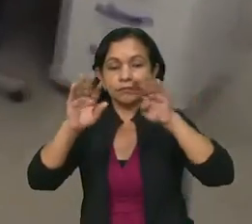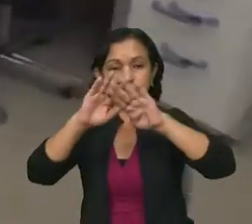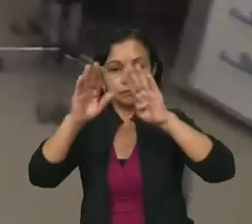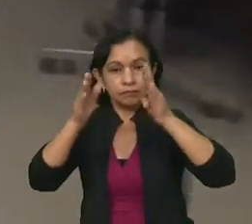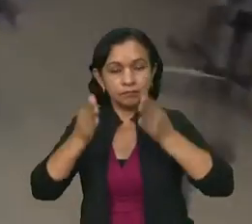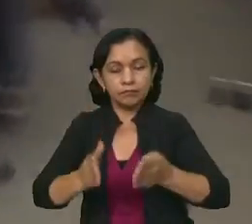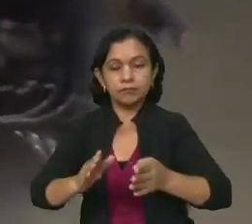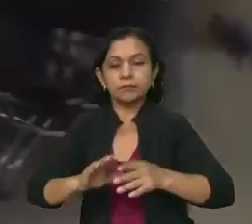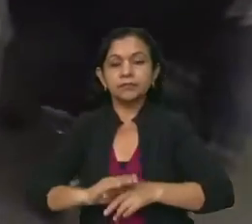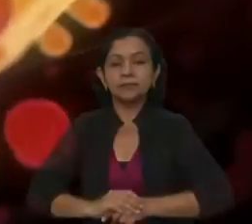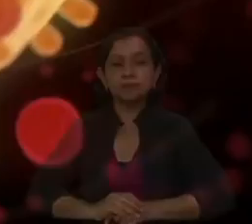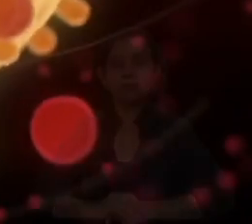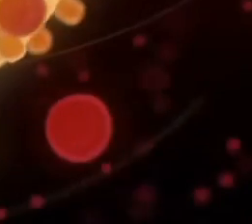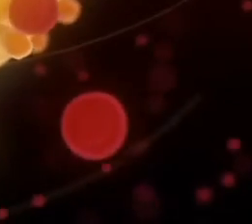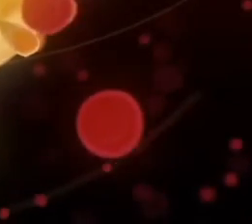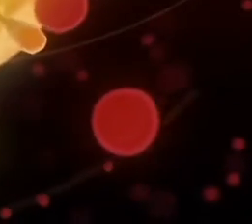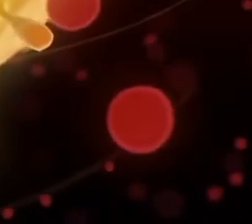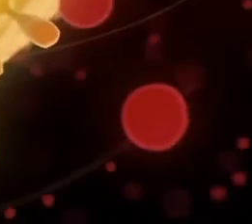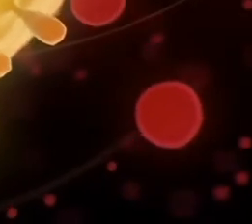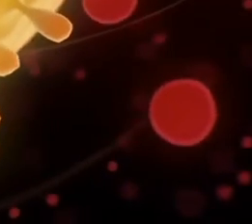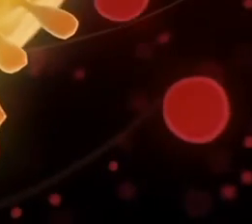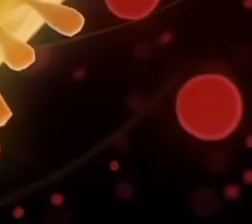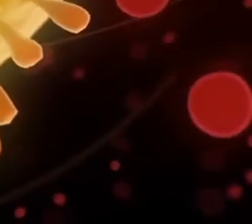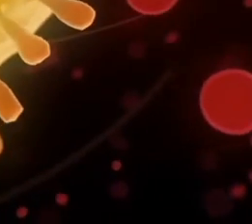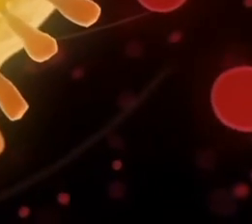informó Vanessa Paz.